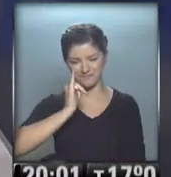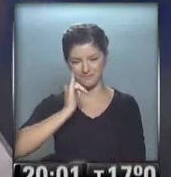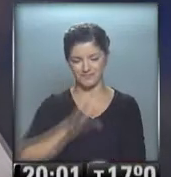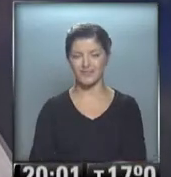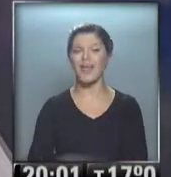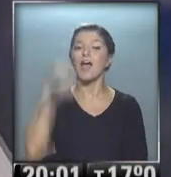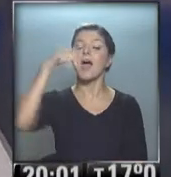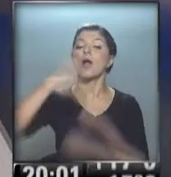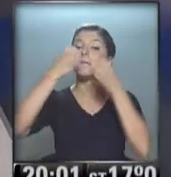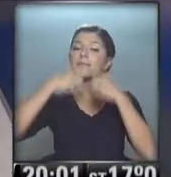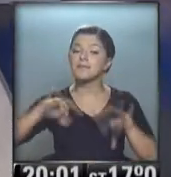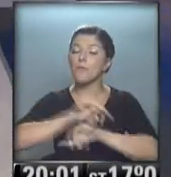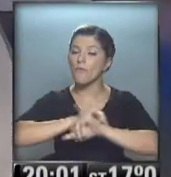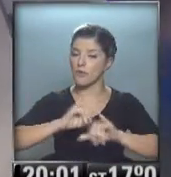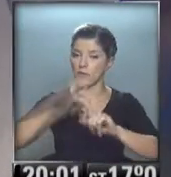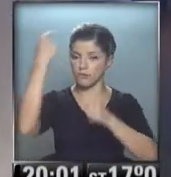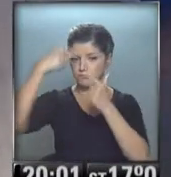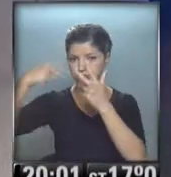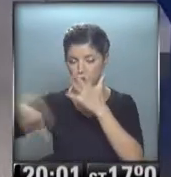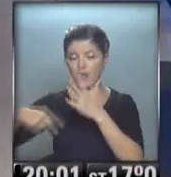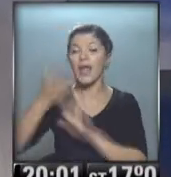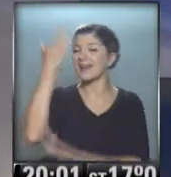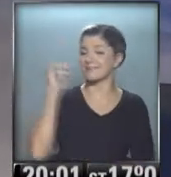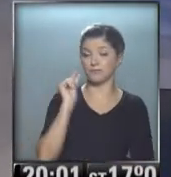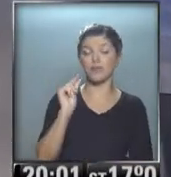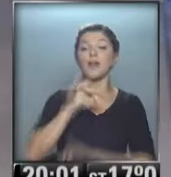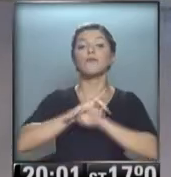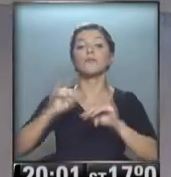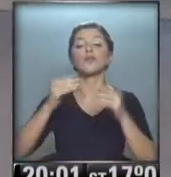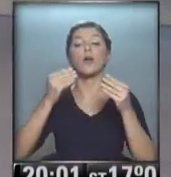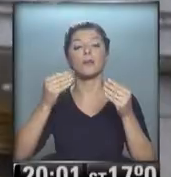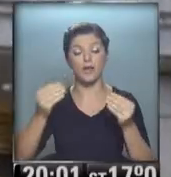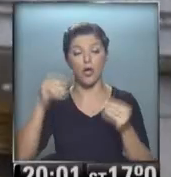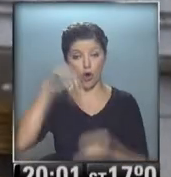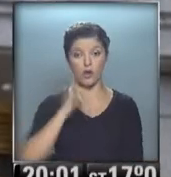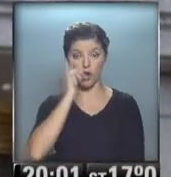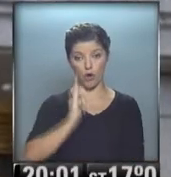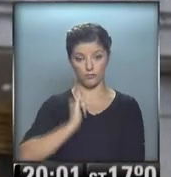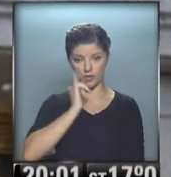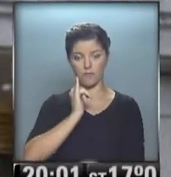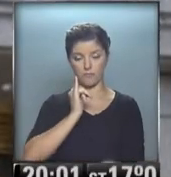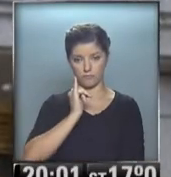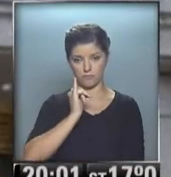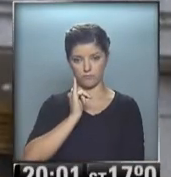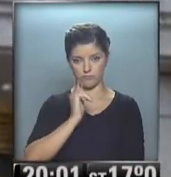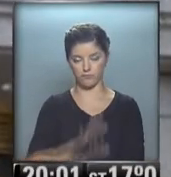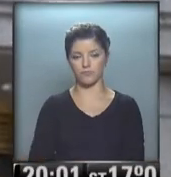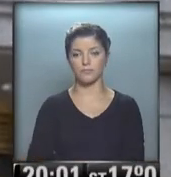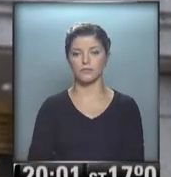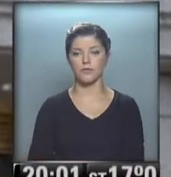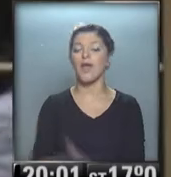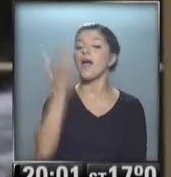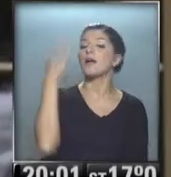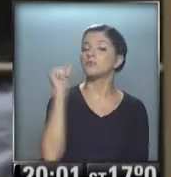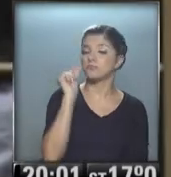Comenzamos a desarrollar toda la información del dato periodístico último momento. Se lo habíamos anticipado cuando comenzamos esta edición de Visión 7 Central. En las últimas horas,